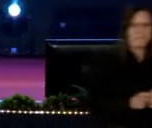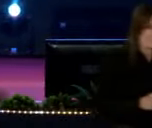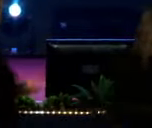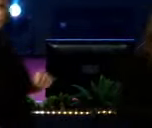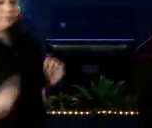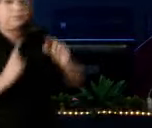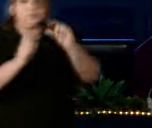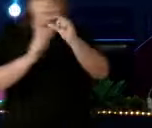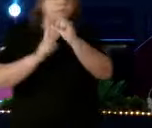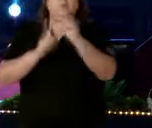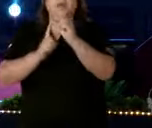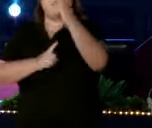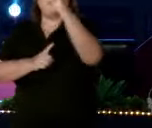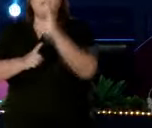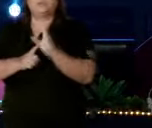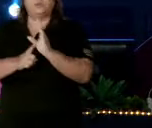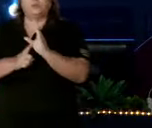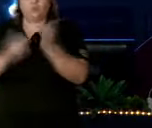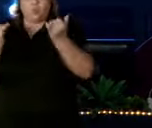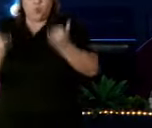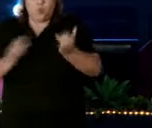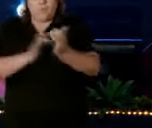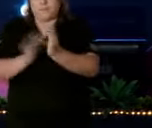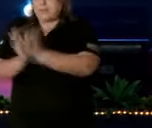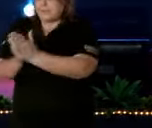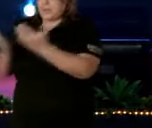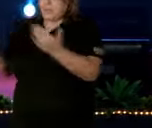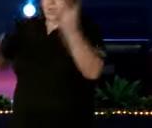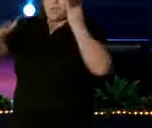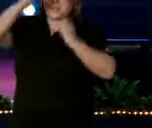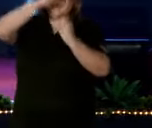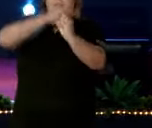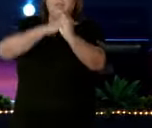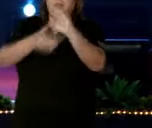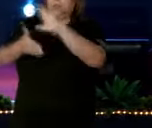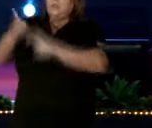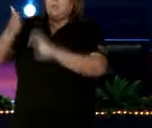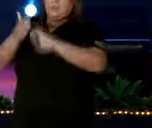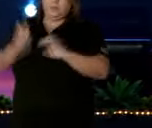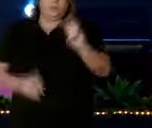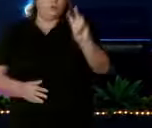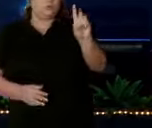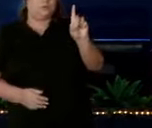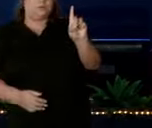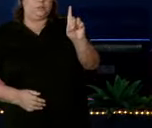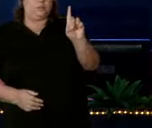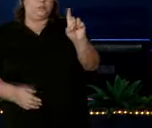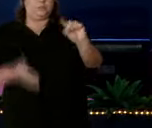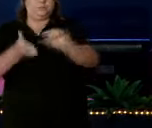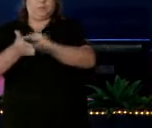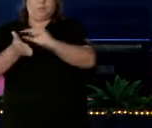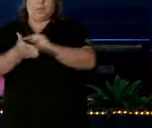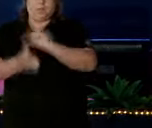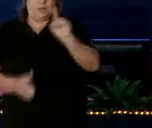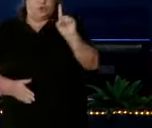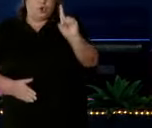libro del profeta Isaías, capítulo 61, verso 1.